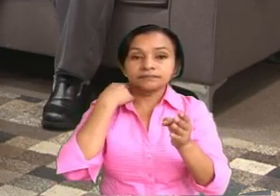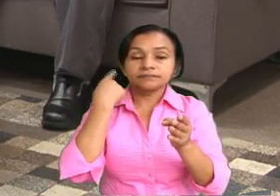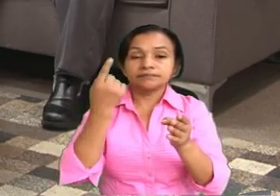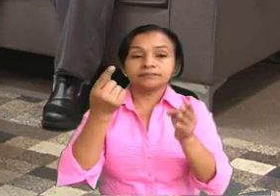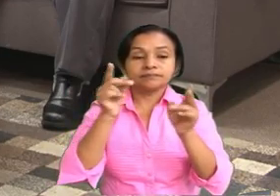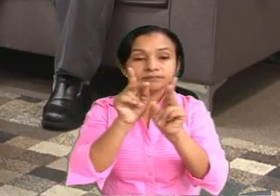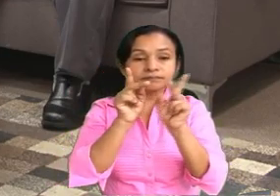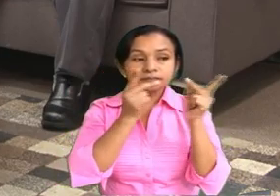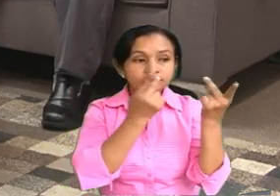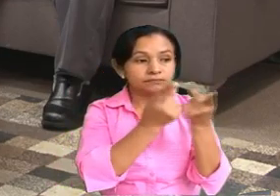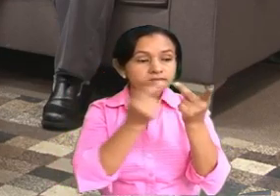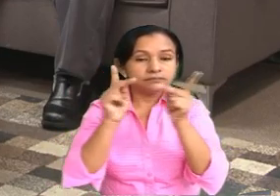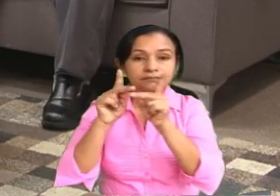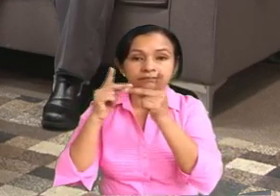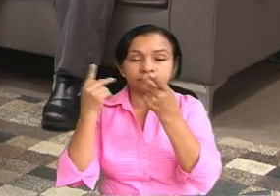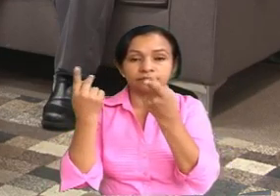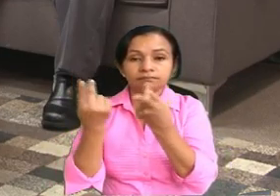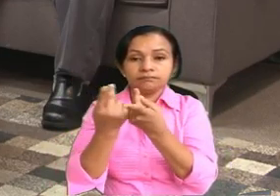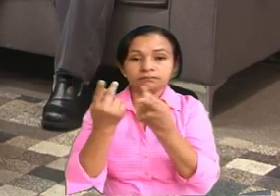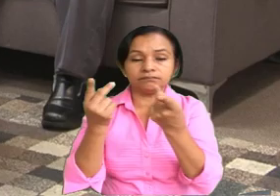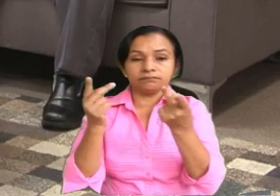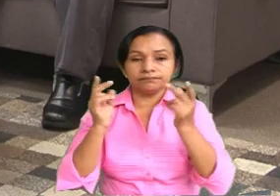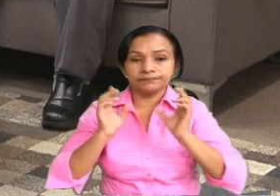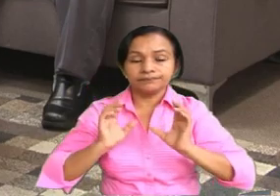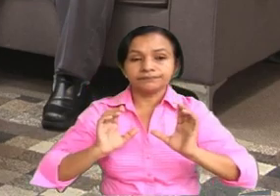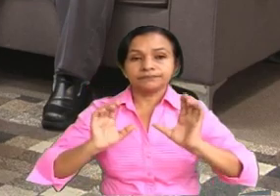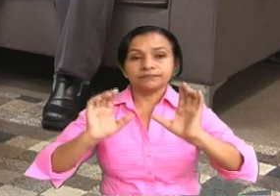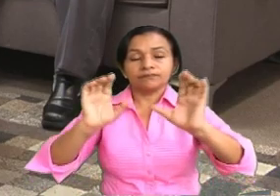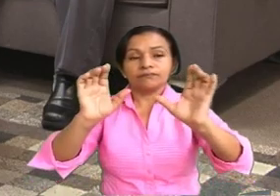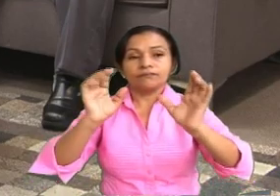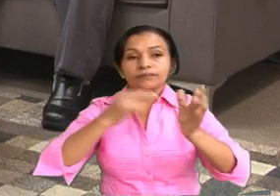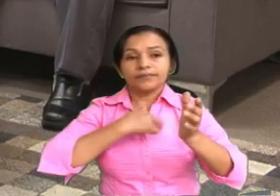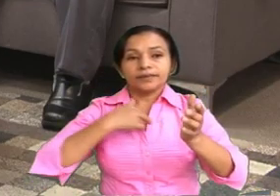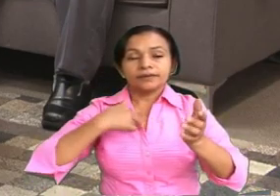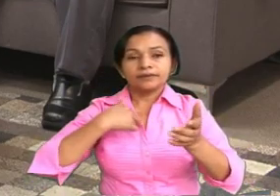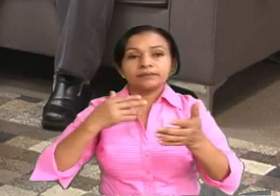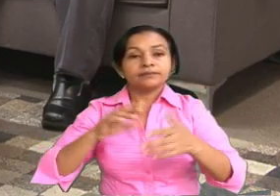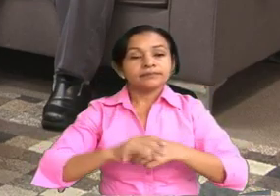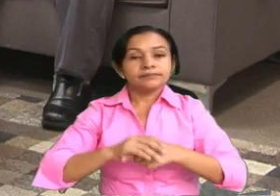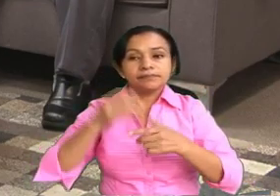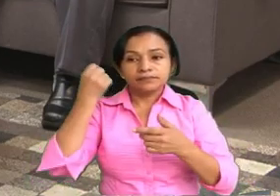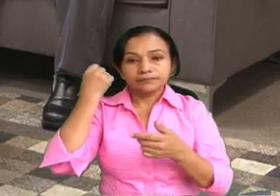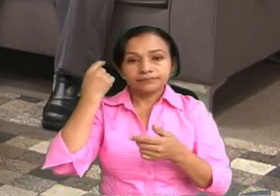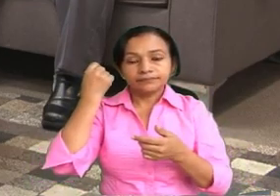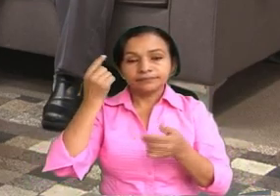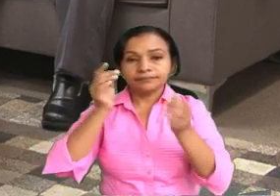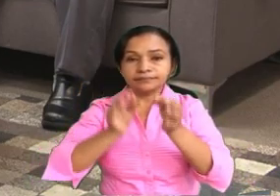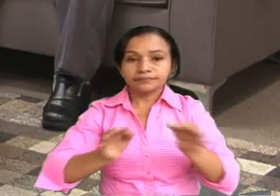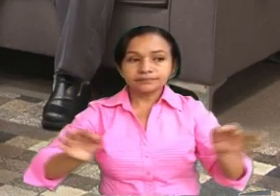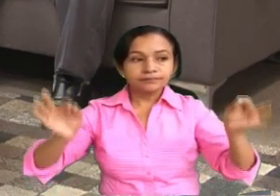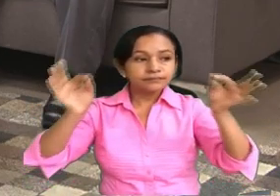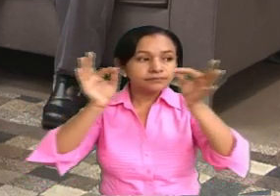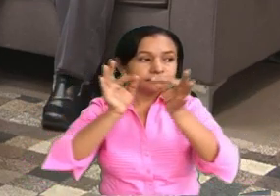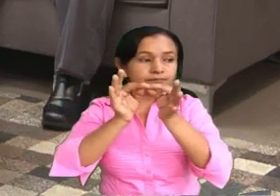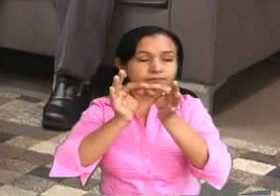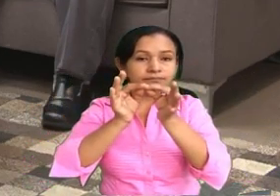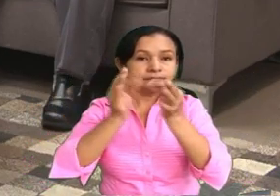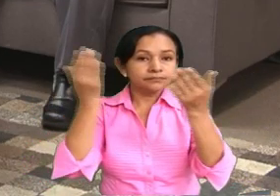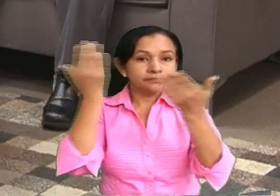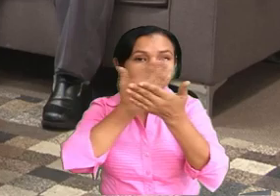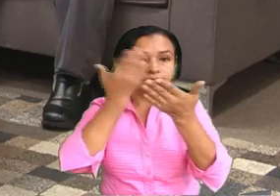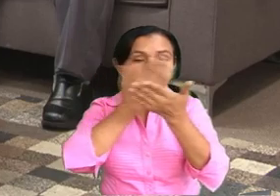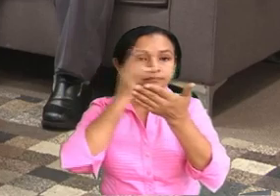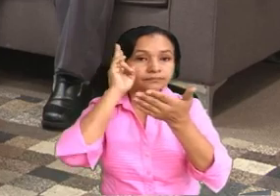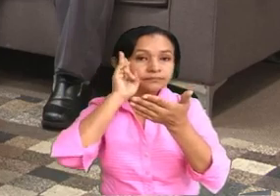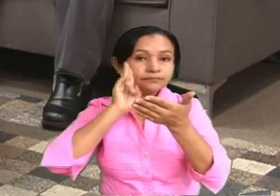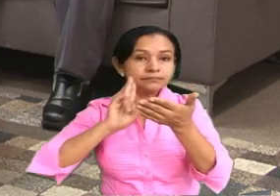pueblos originarios, y también los de la Costa Caribe, pues atendido a través de Vicus y Huracán. Entender esa importancia de contar con universidades y casas de estudio en las